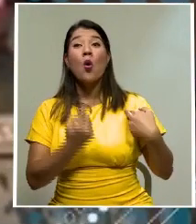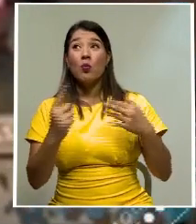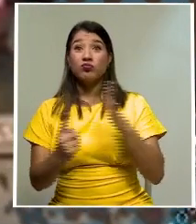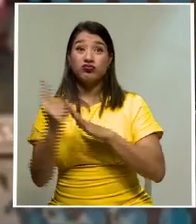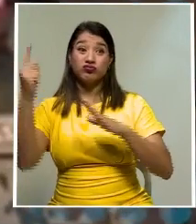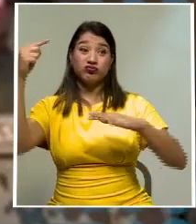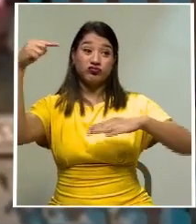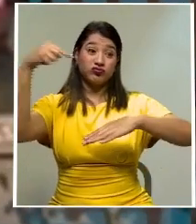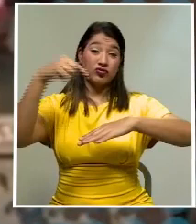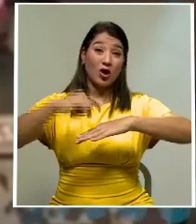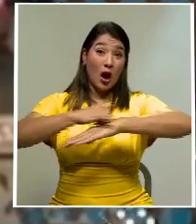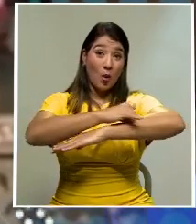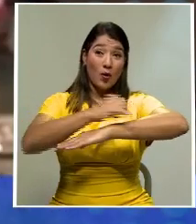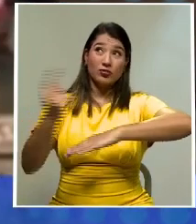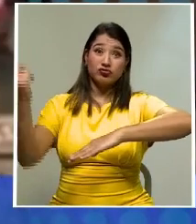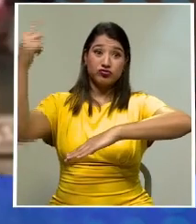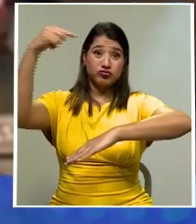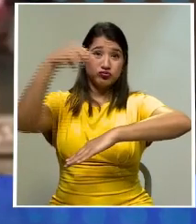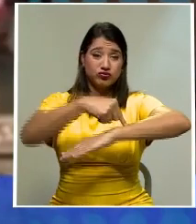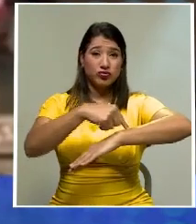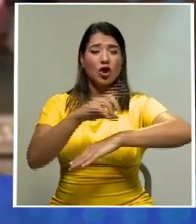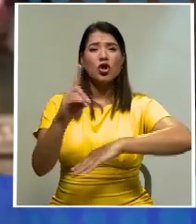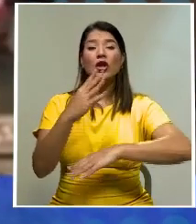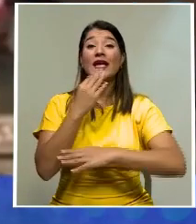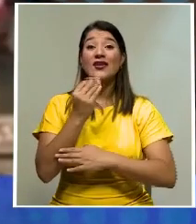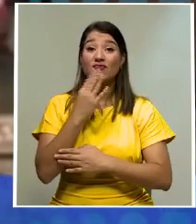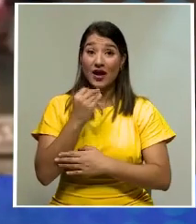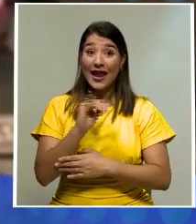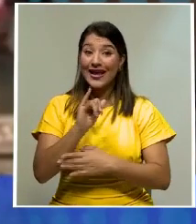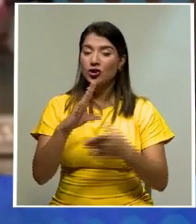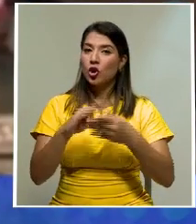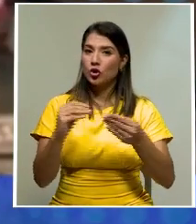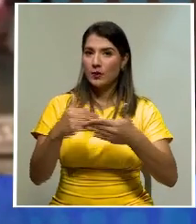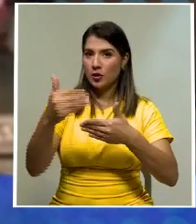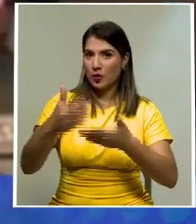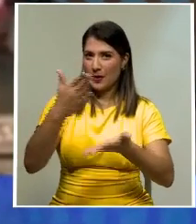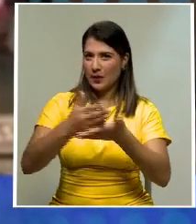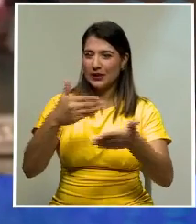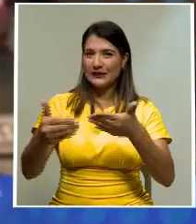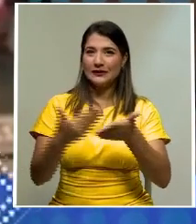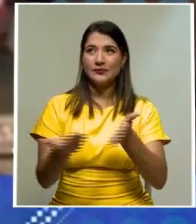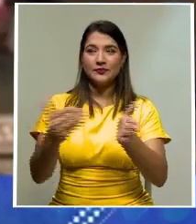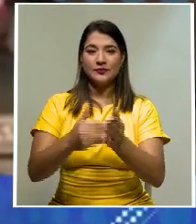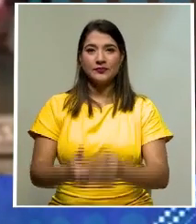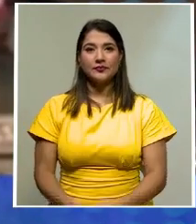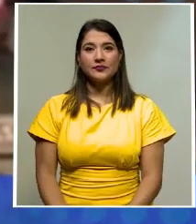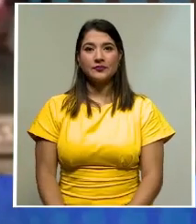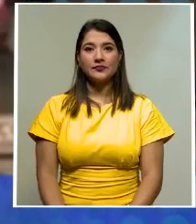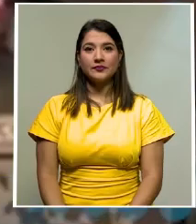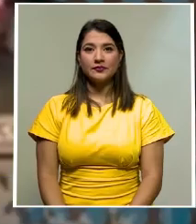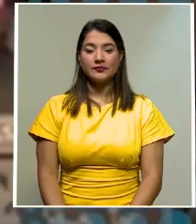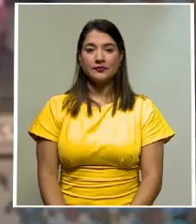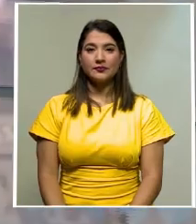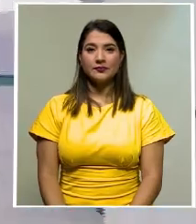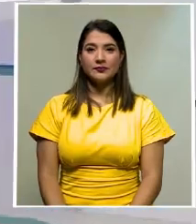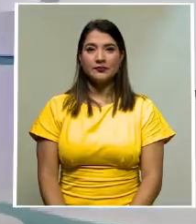cercano a la ciudad de Eilat en Israel. Esto al volver de la pausa. Ya casi volvemos.